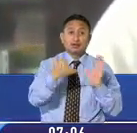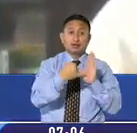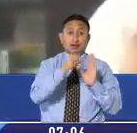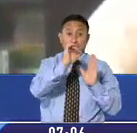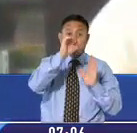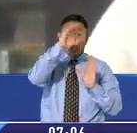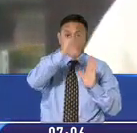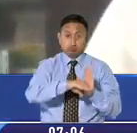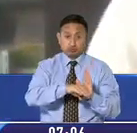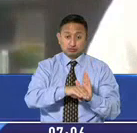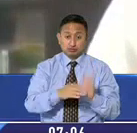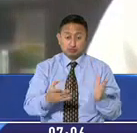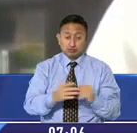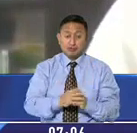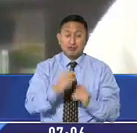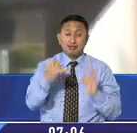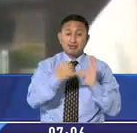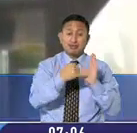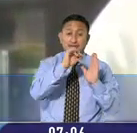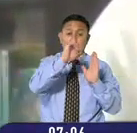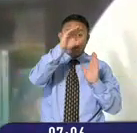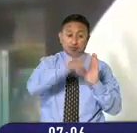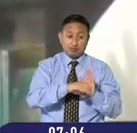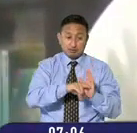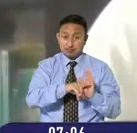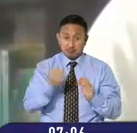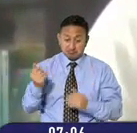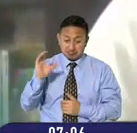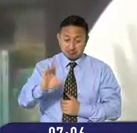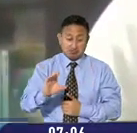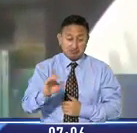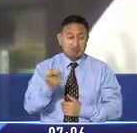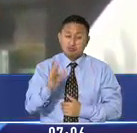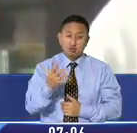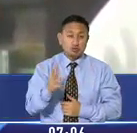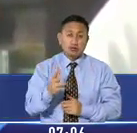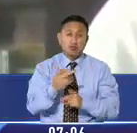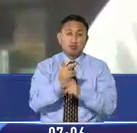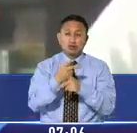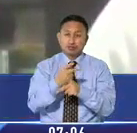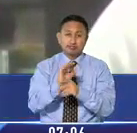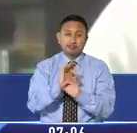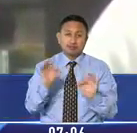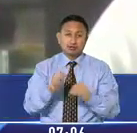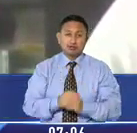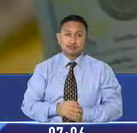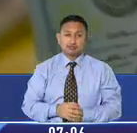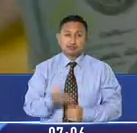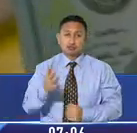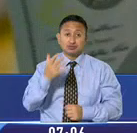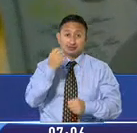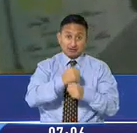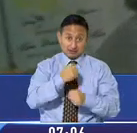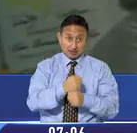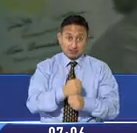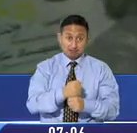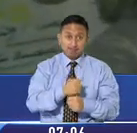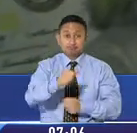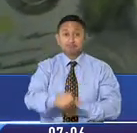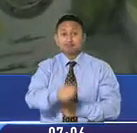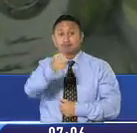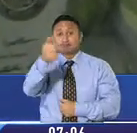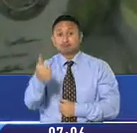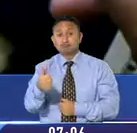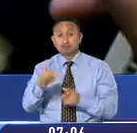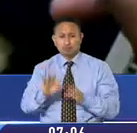interés. Entonces, si no se reducen las tasas de interés, no va a haber inversión, no va a haber producción y, por tanto, no va a haber empleo. Otro pilar fundamental